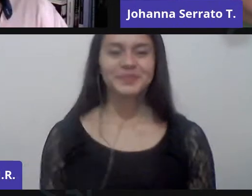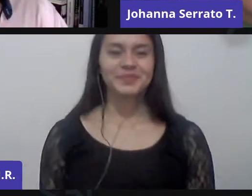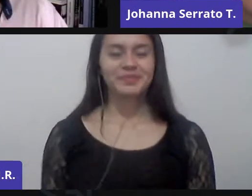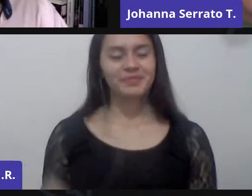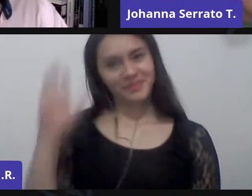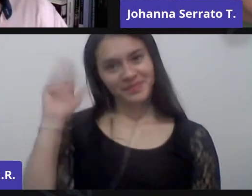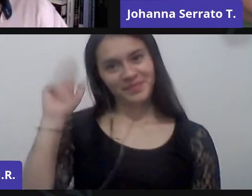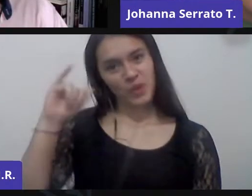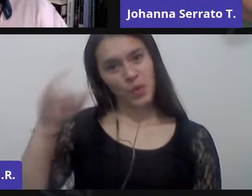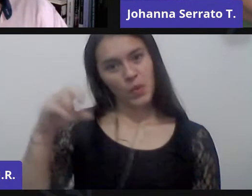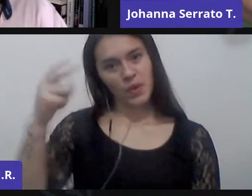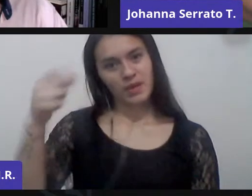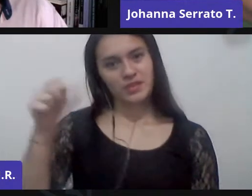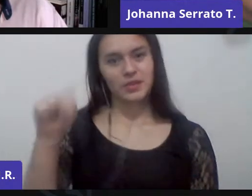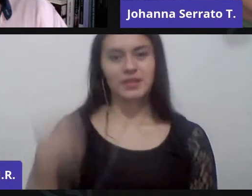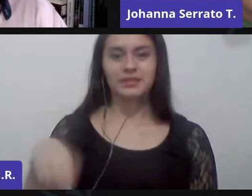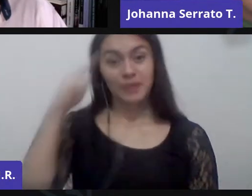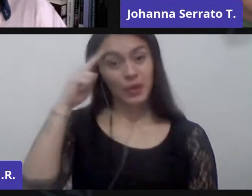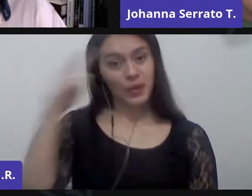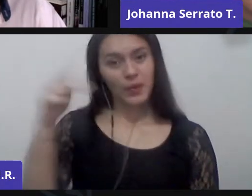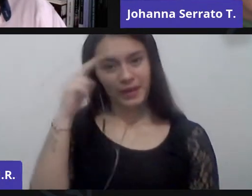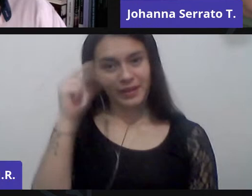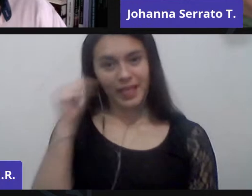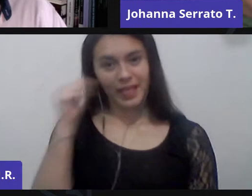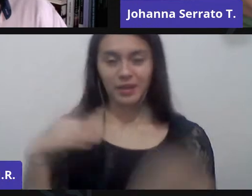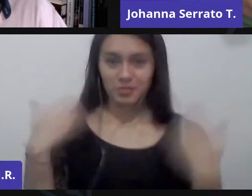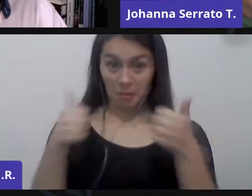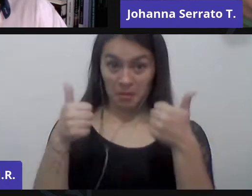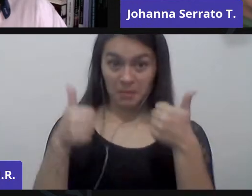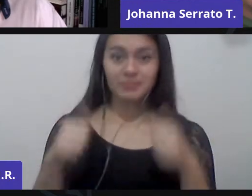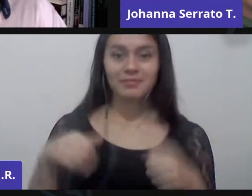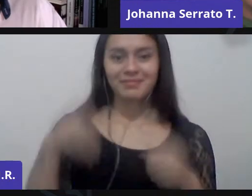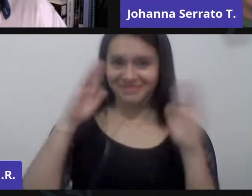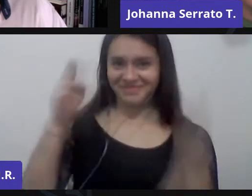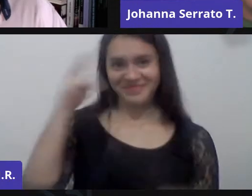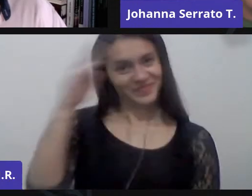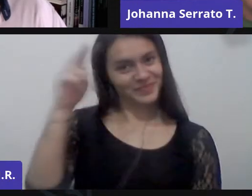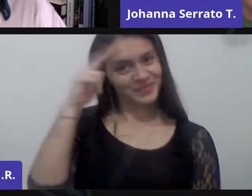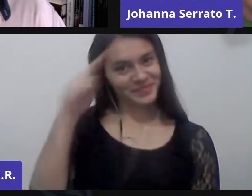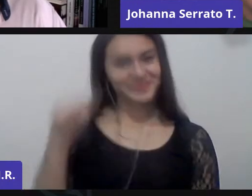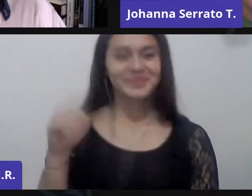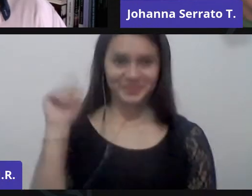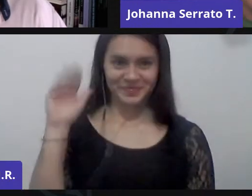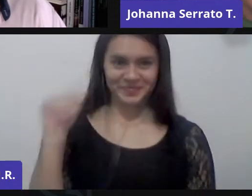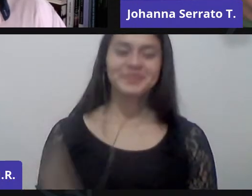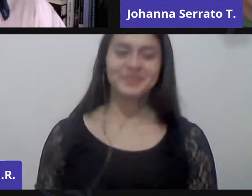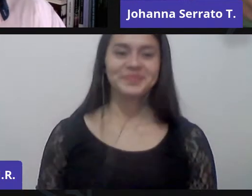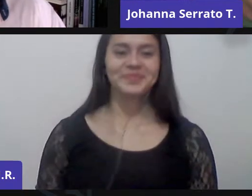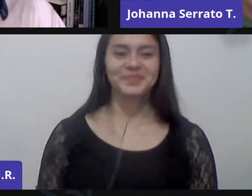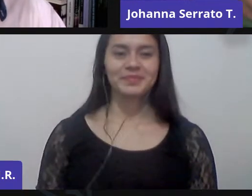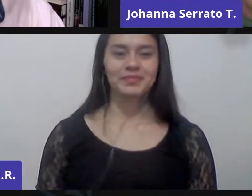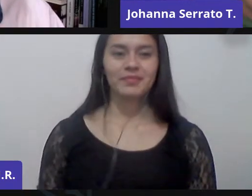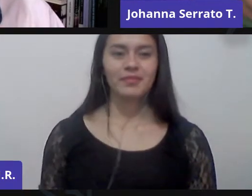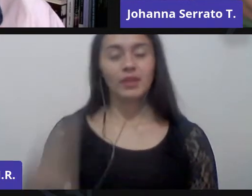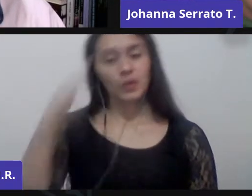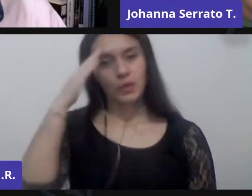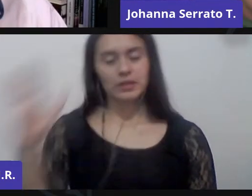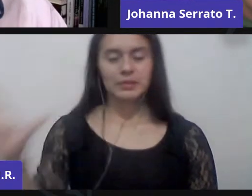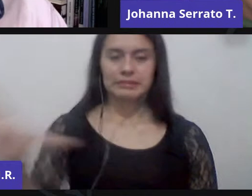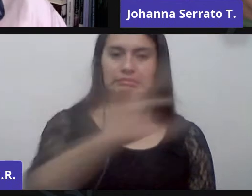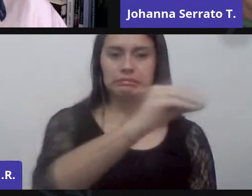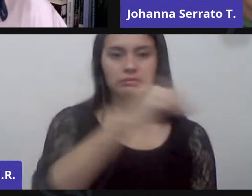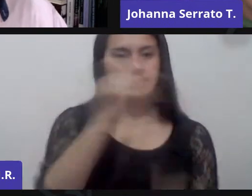Hola, Joanita. Hola, Natalia. ¿Cómo vamos? Hola, Nata. Bien, un saludo para todas las personas